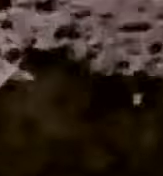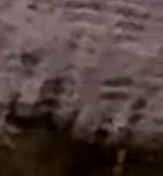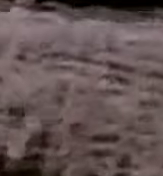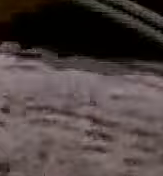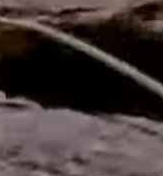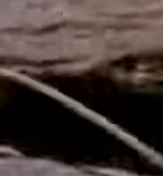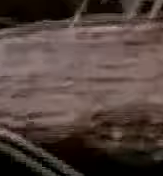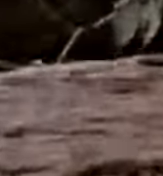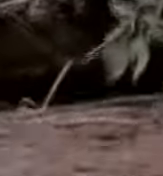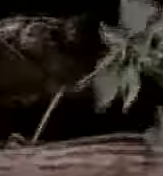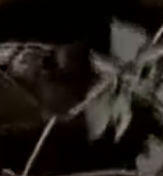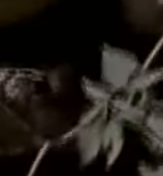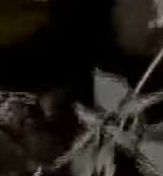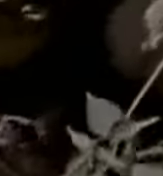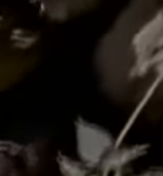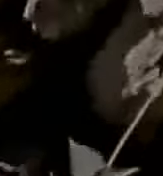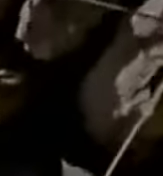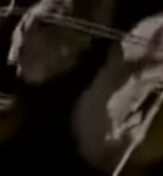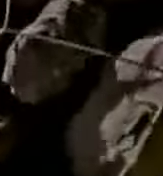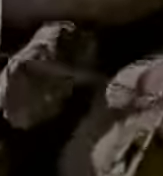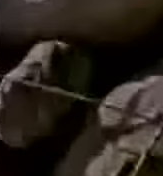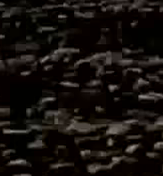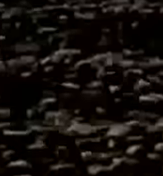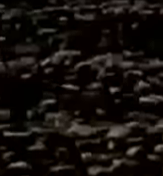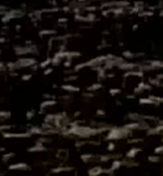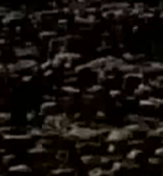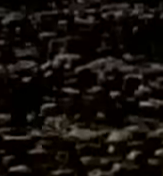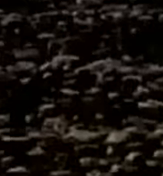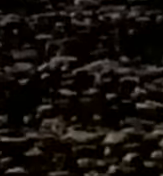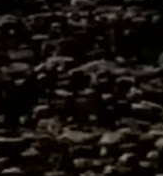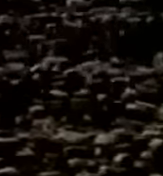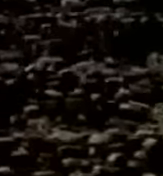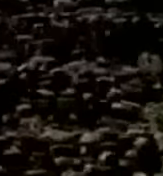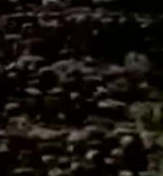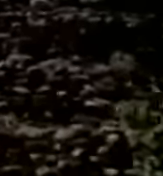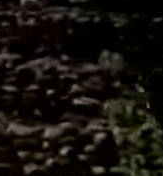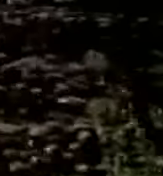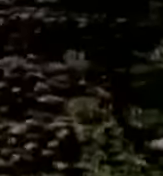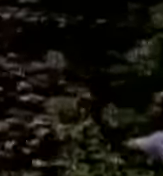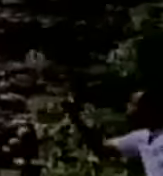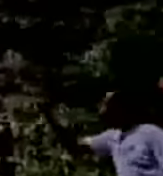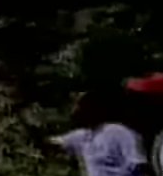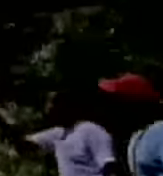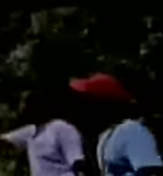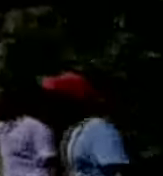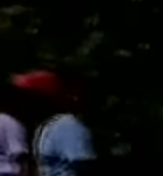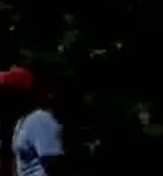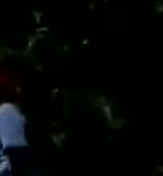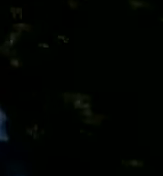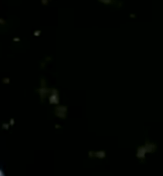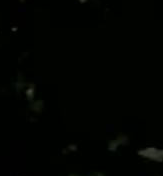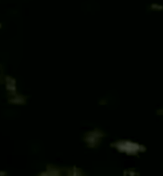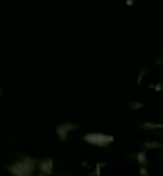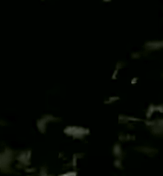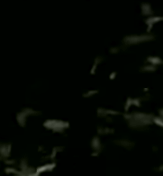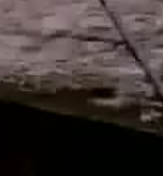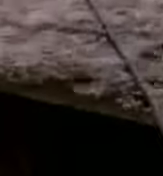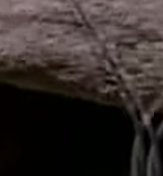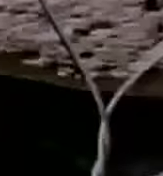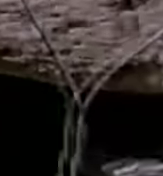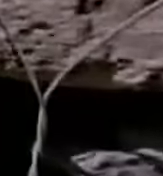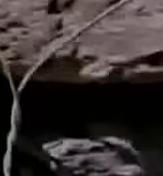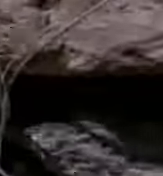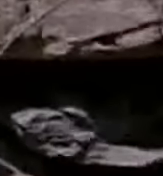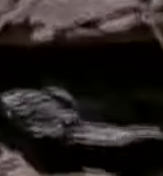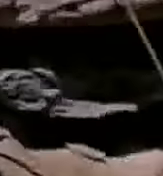tenemos de turno en este momento hizo un muro de gavión del mismo tamaño con $120,000 y 6 meses de ejecución. Y